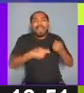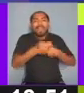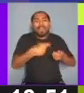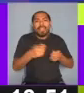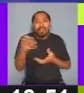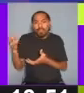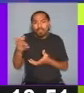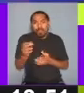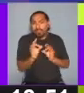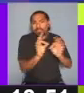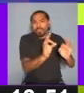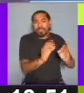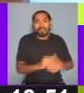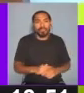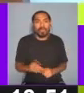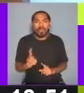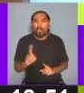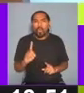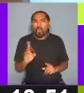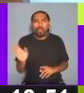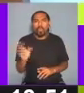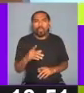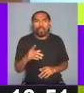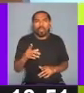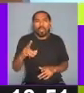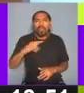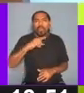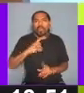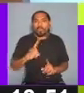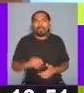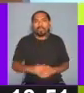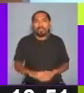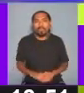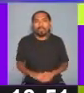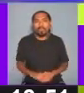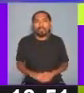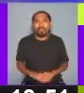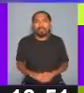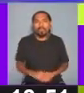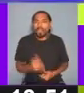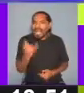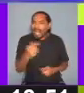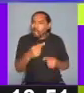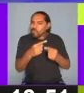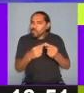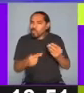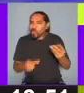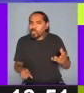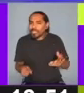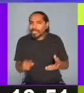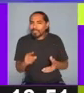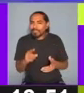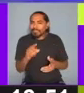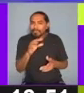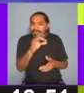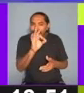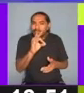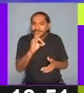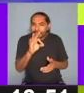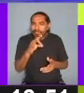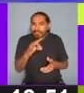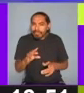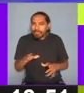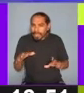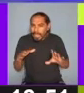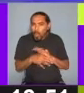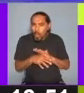productos que ingresan a la provincia. ¿Y es solo en mercadería, en estos específicos? ¿No es para quien pasa por la ruta? Hoy preguntaban, por